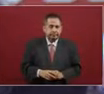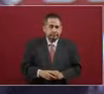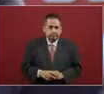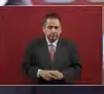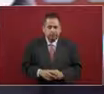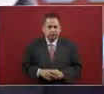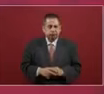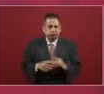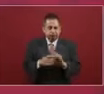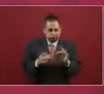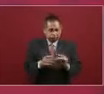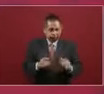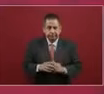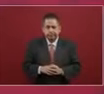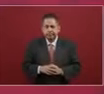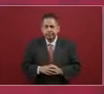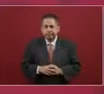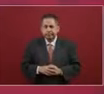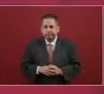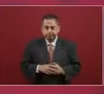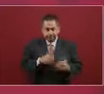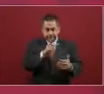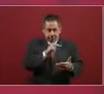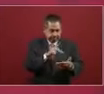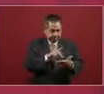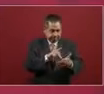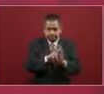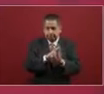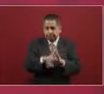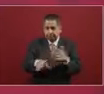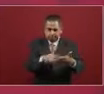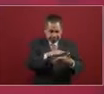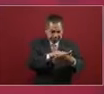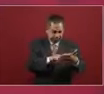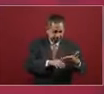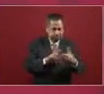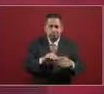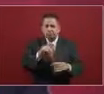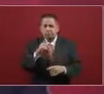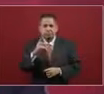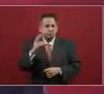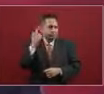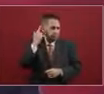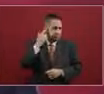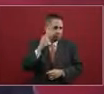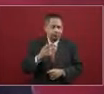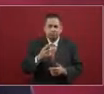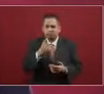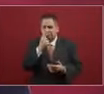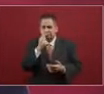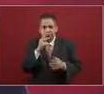Se lee una nota, se escucha un mensaje de radio, se